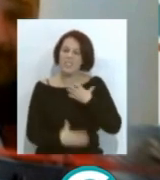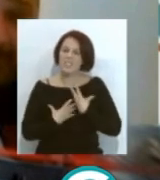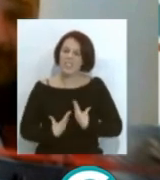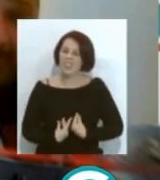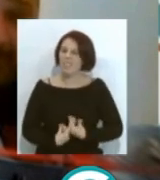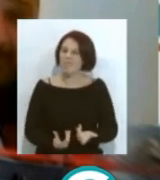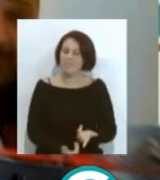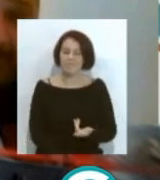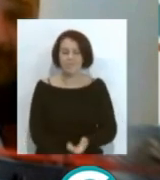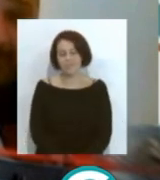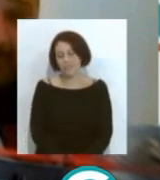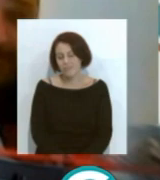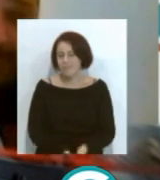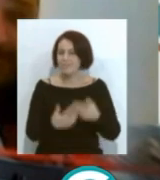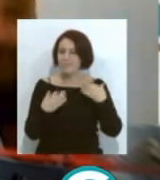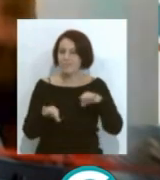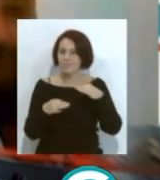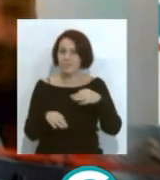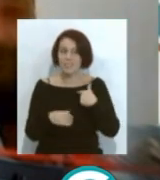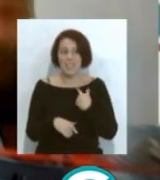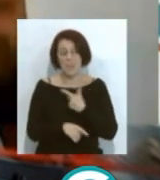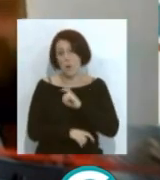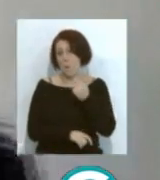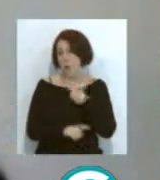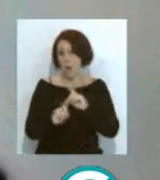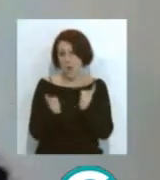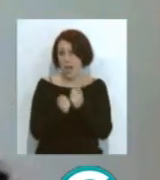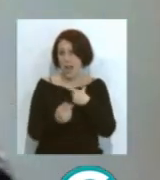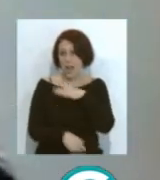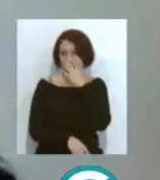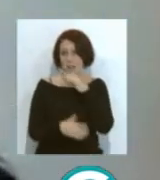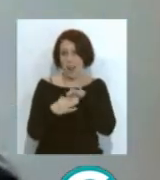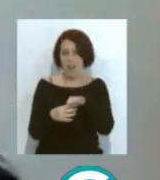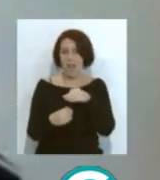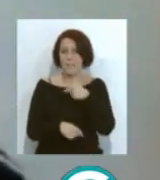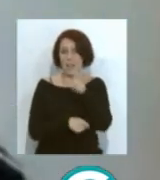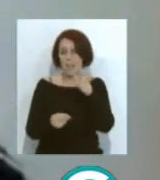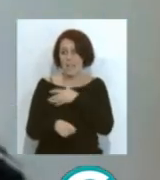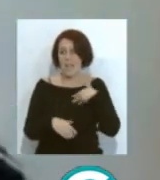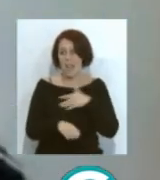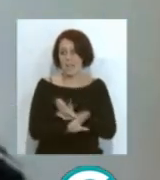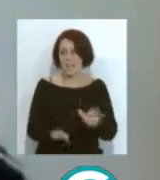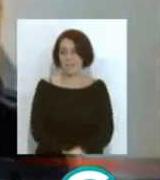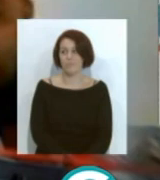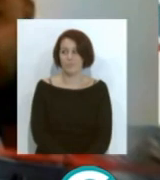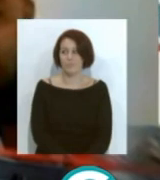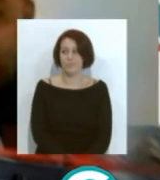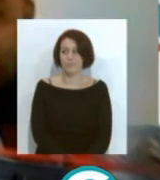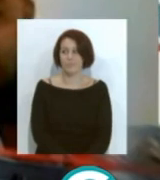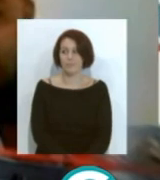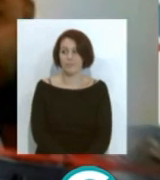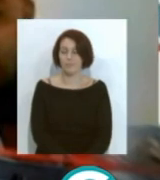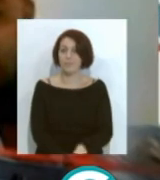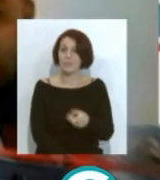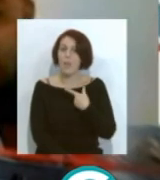tristeza y esta, o simplemente echar un ratito de carnaval con la gente que quiera y ya está. ¿Te